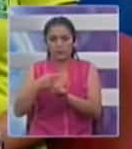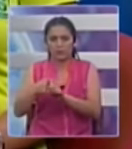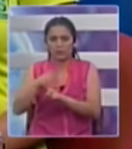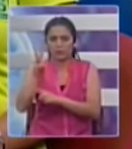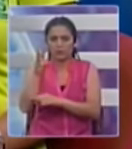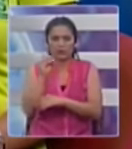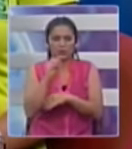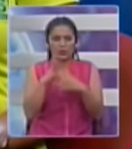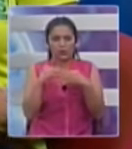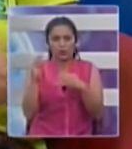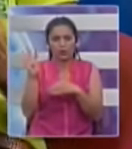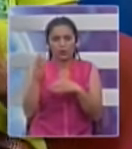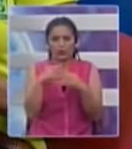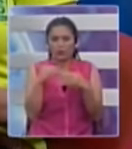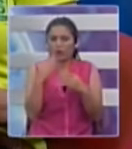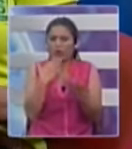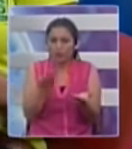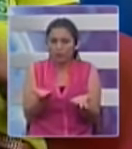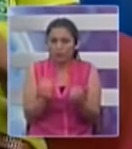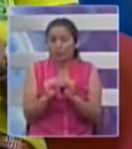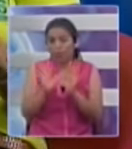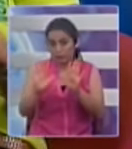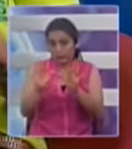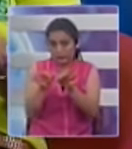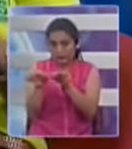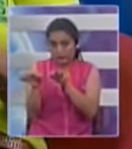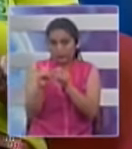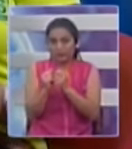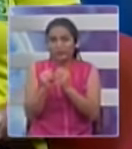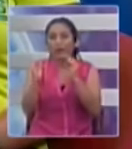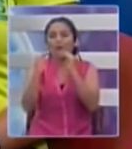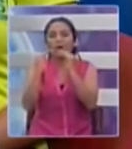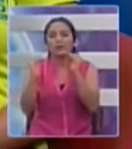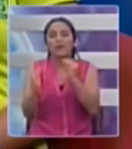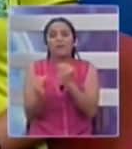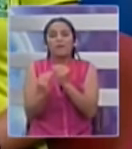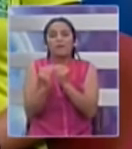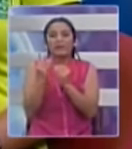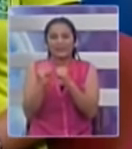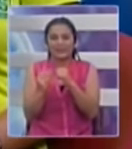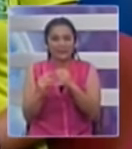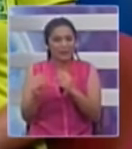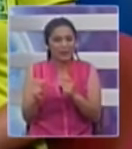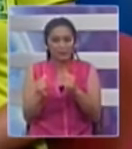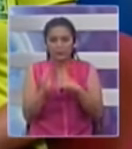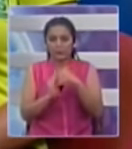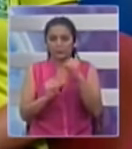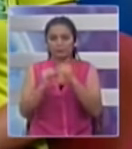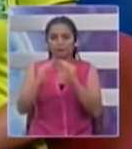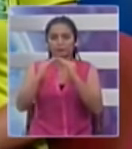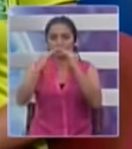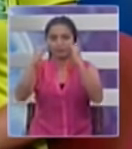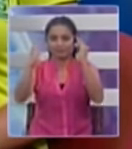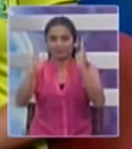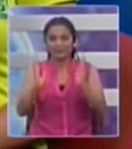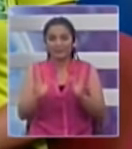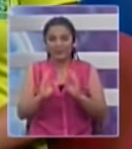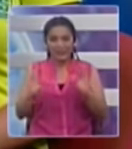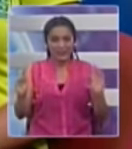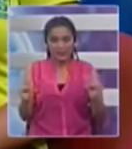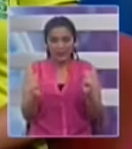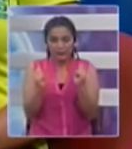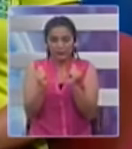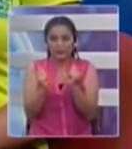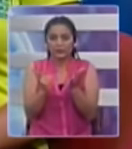Lenín Moreno, parte de estas viviendas, son estas viviendas que se pueden armar rápidamente, que él ya las trajo y que fueron entregadas para las personas